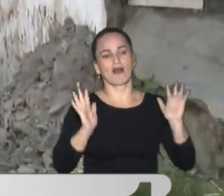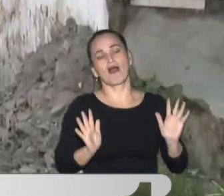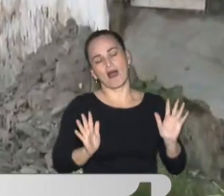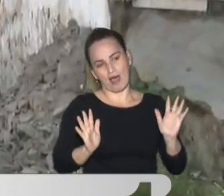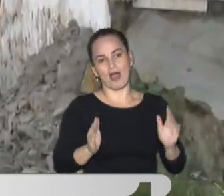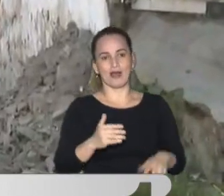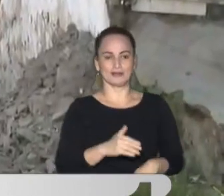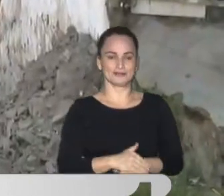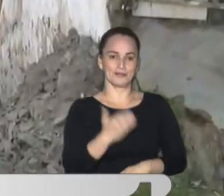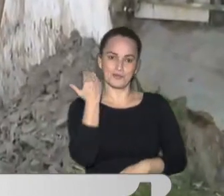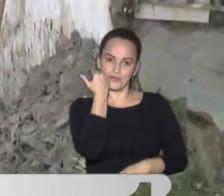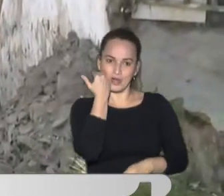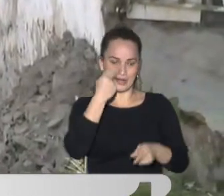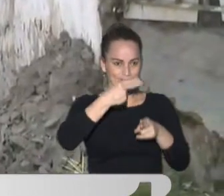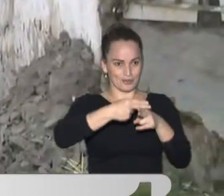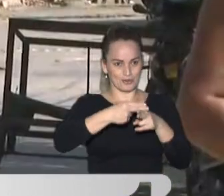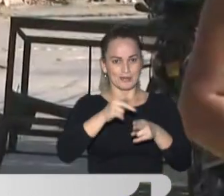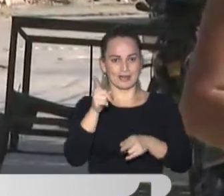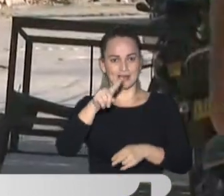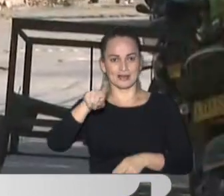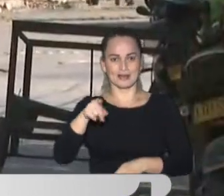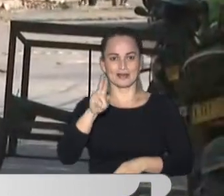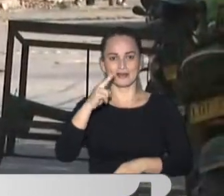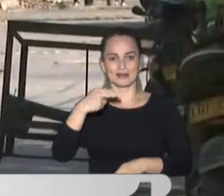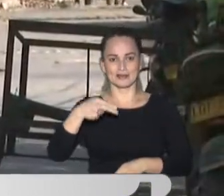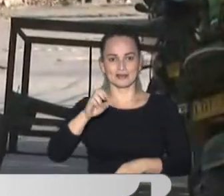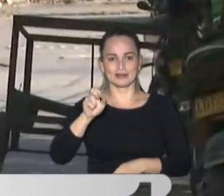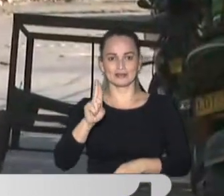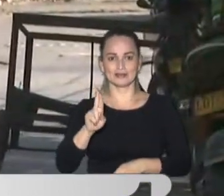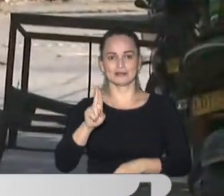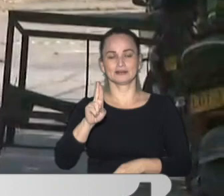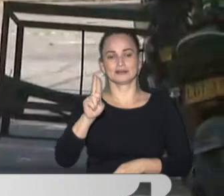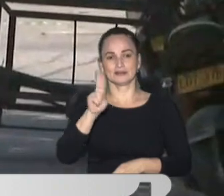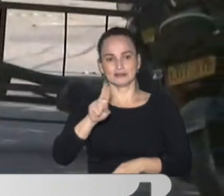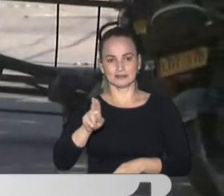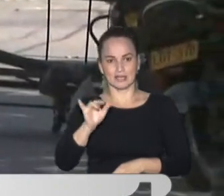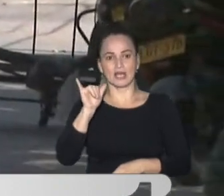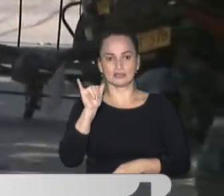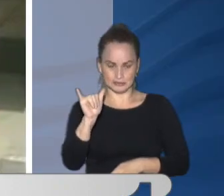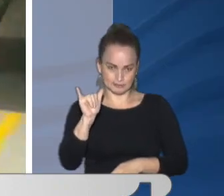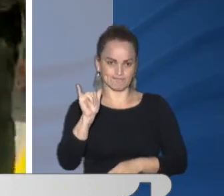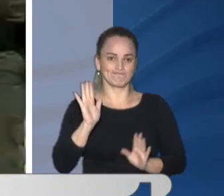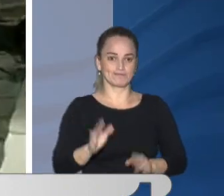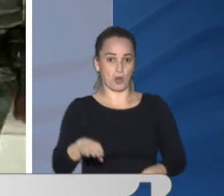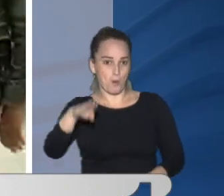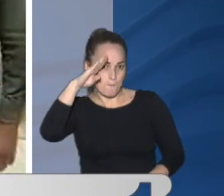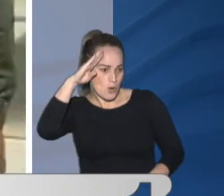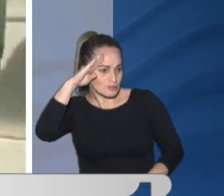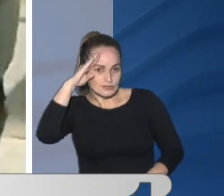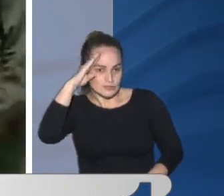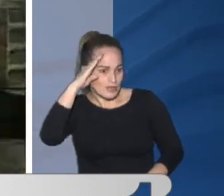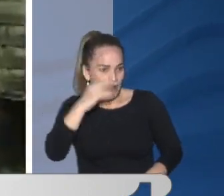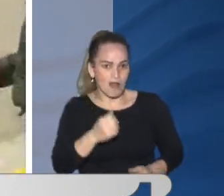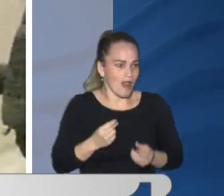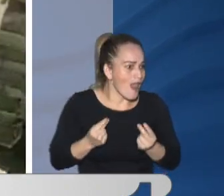identificada como Chersi Andrea Franco Zambrano. Las autoridades en una rápida reacción capturaron a estos